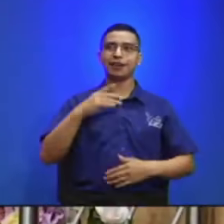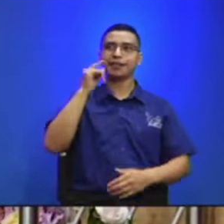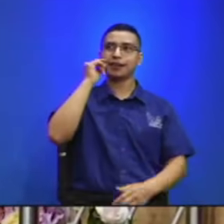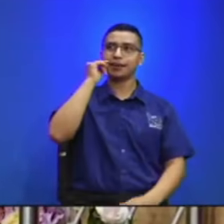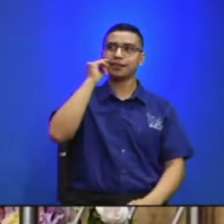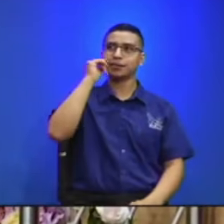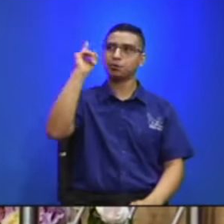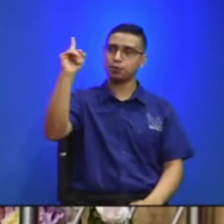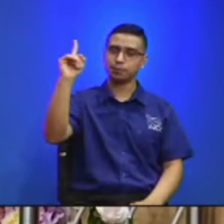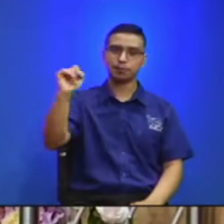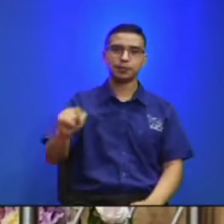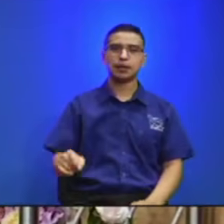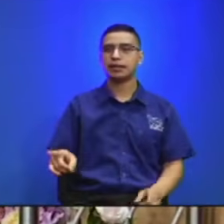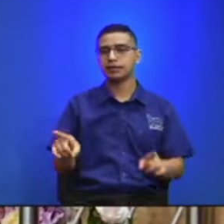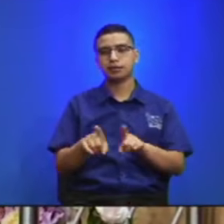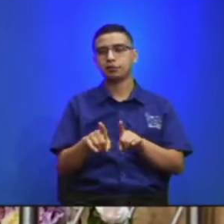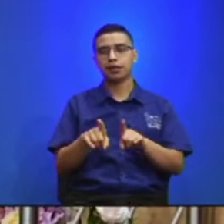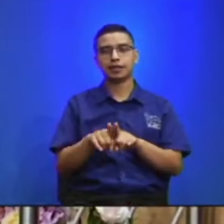café